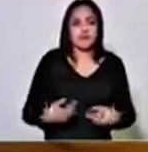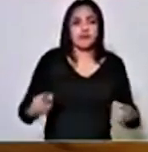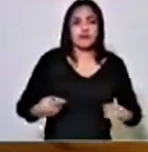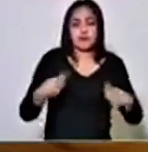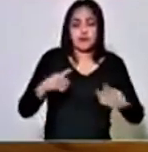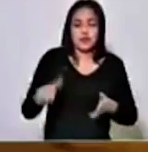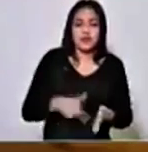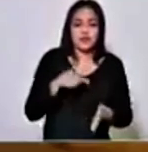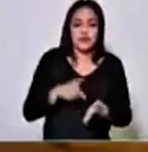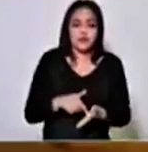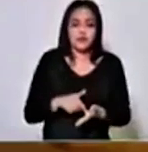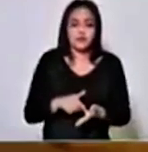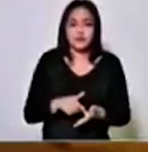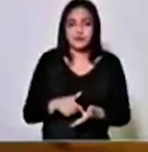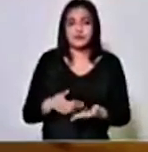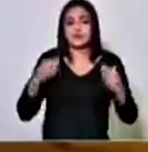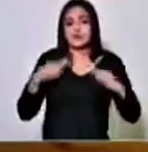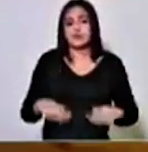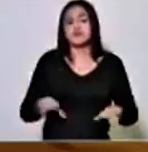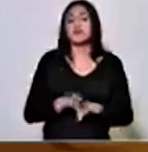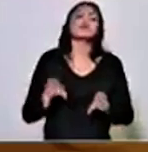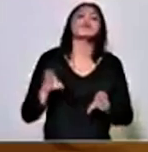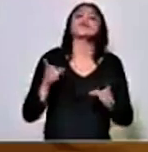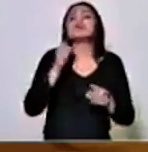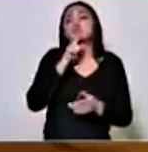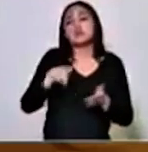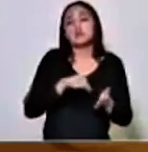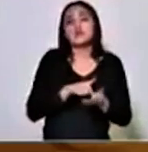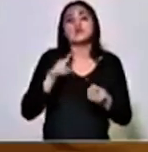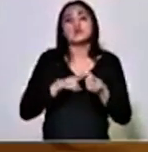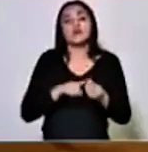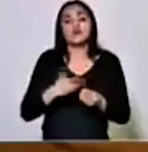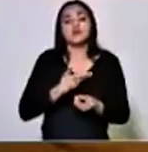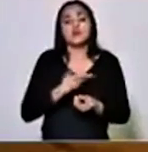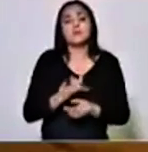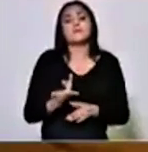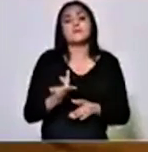proporcionar espacios físicos, lugares donde se provoque